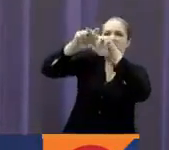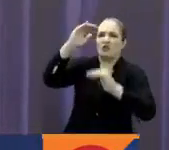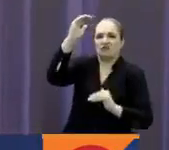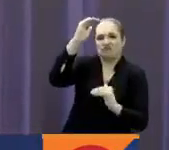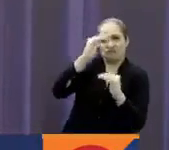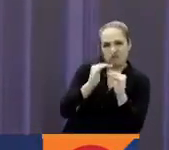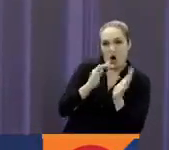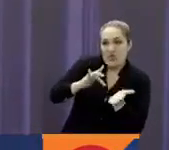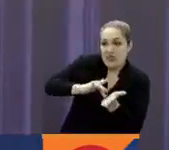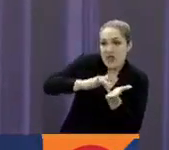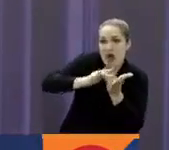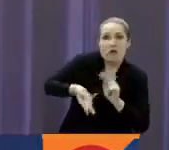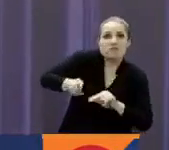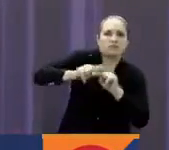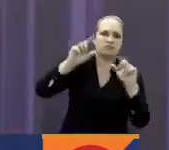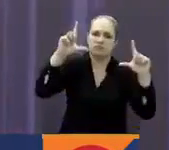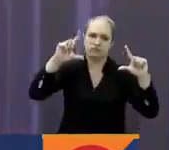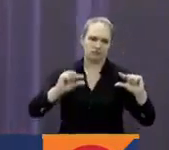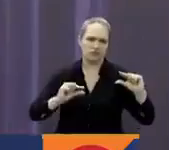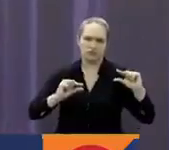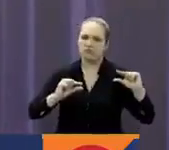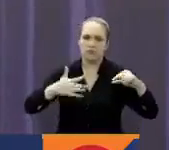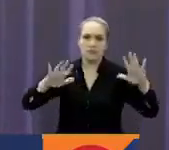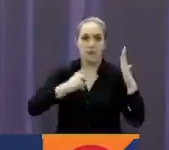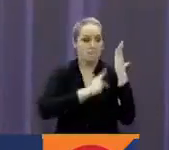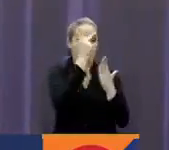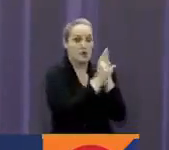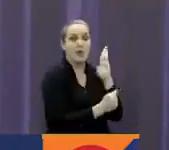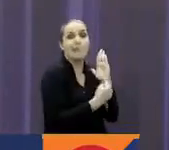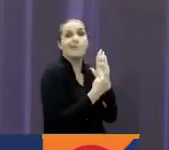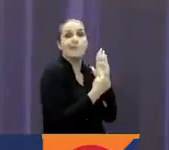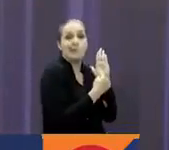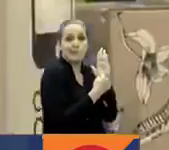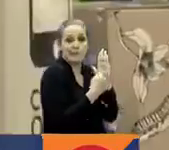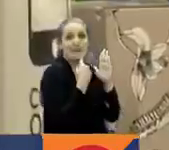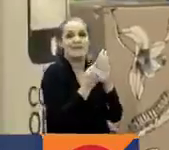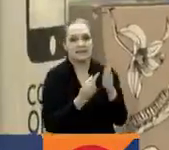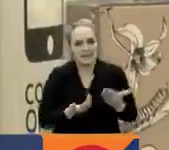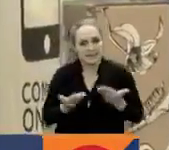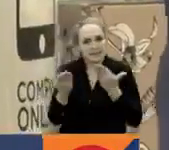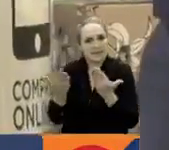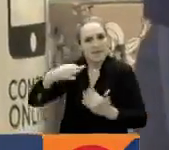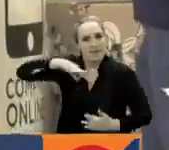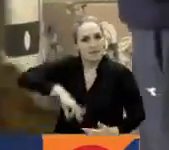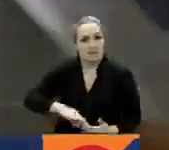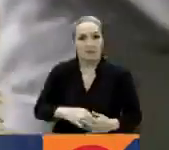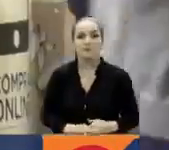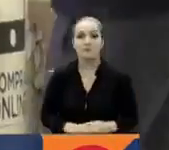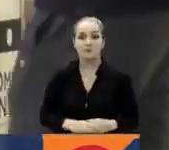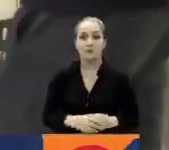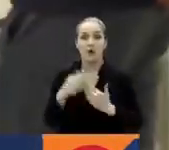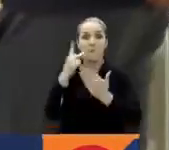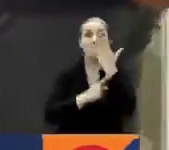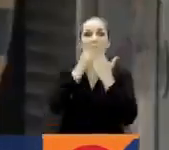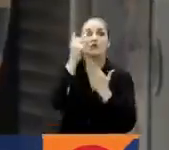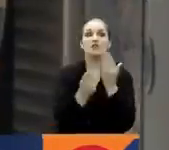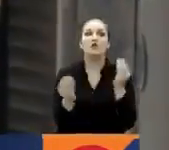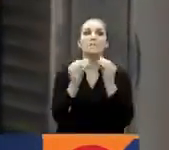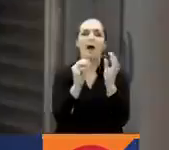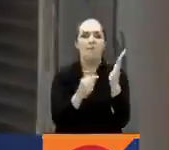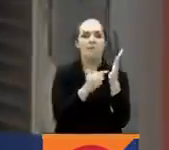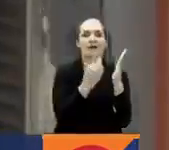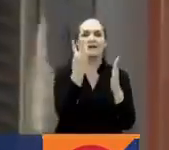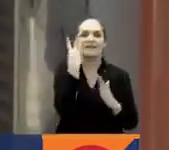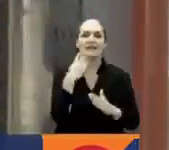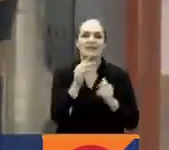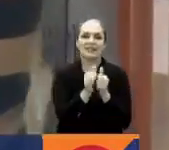de mora o intereses en general. El proyecto de ley contempla también este beneficio. El proyecto incluye la realización de 3 días sin IVA, que